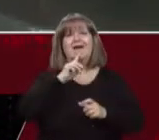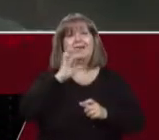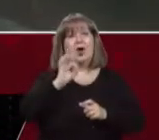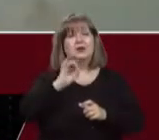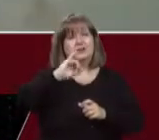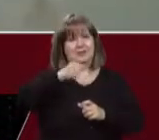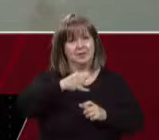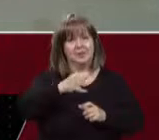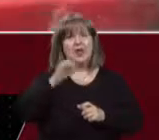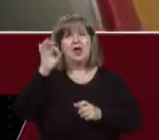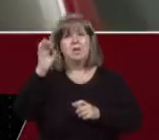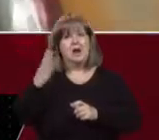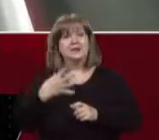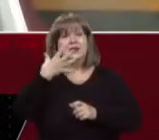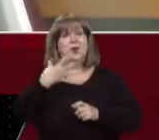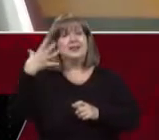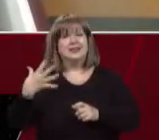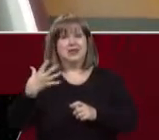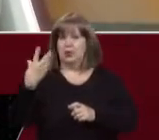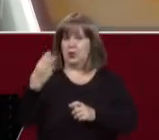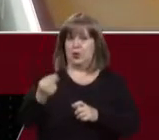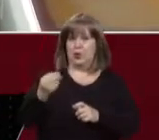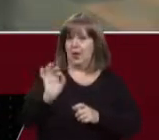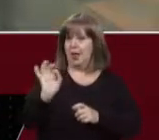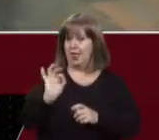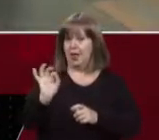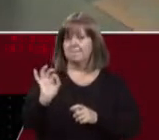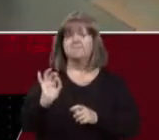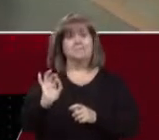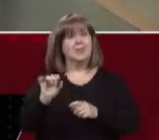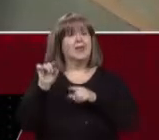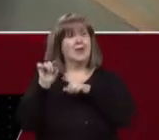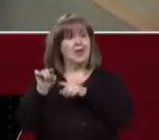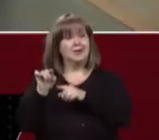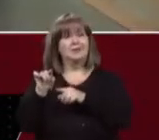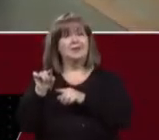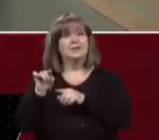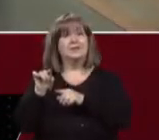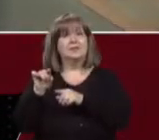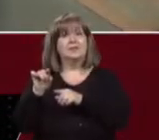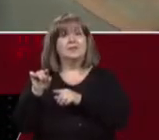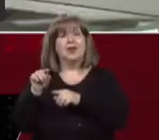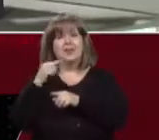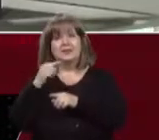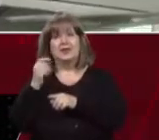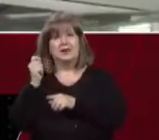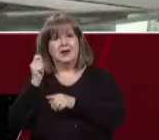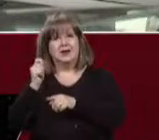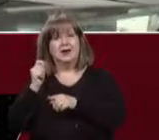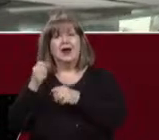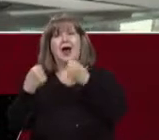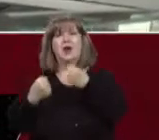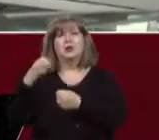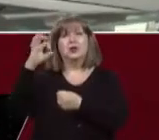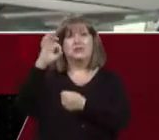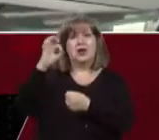un 55% que no. Dentro de este 55%, tenemos que tener en cuenta la gente que tiene vehículos 0 kilómetros o está